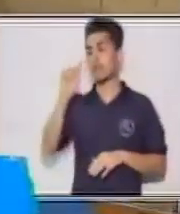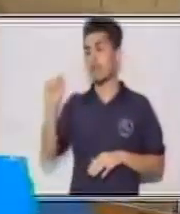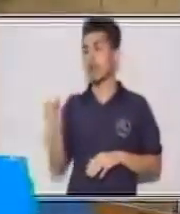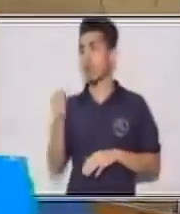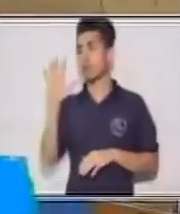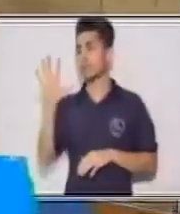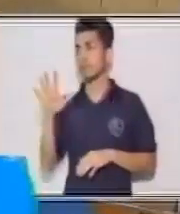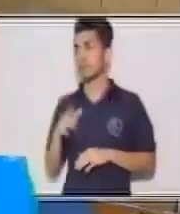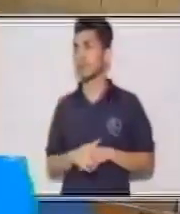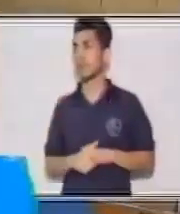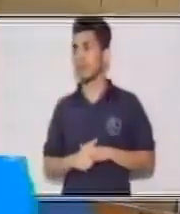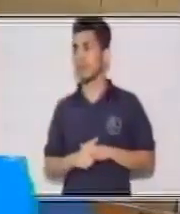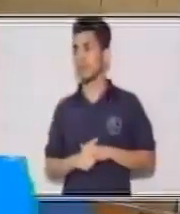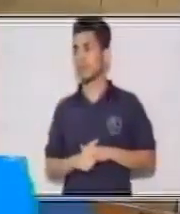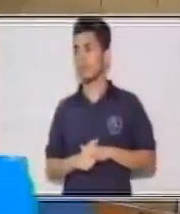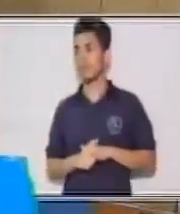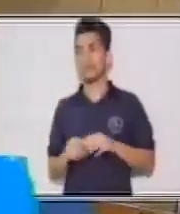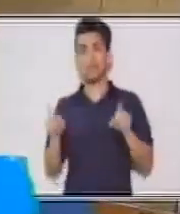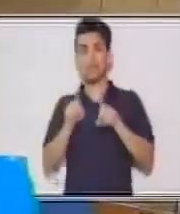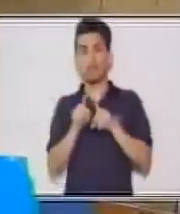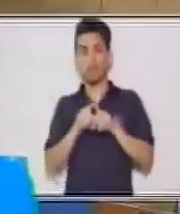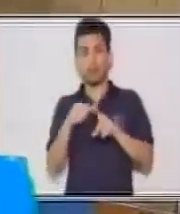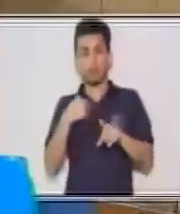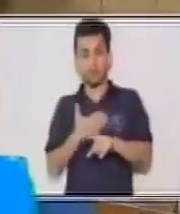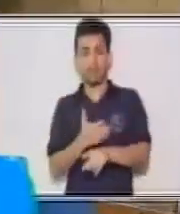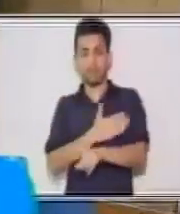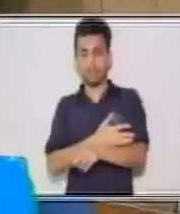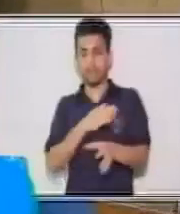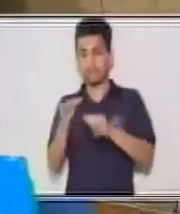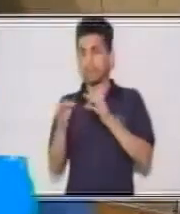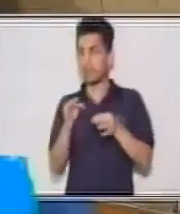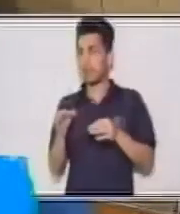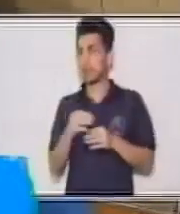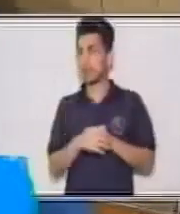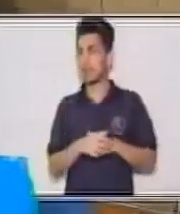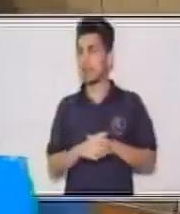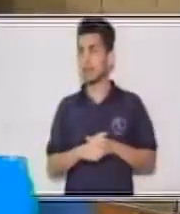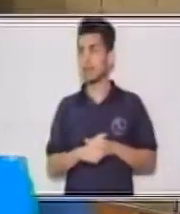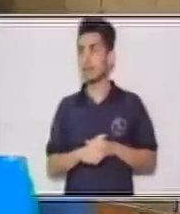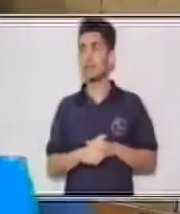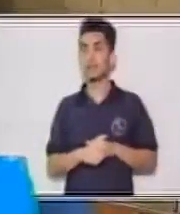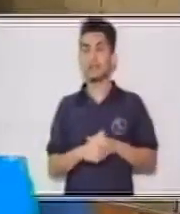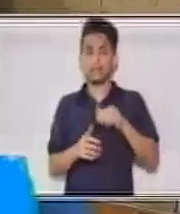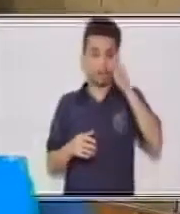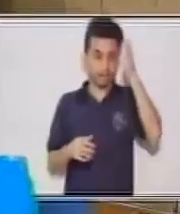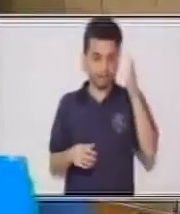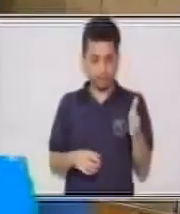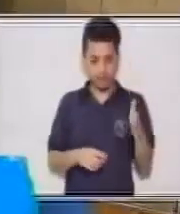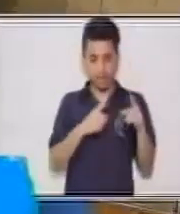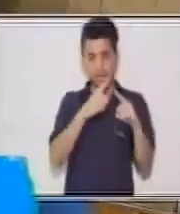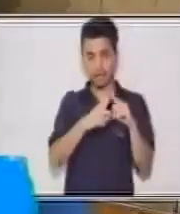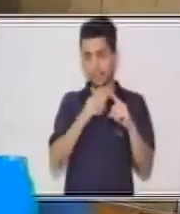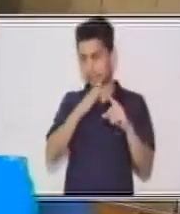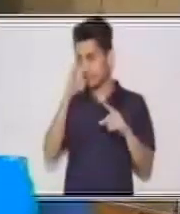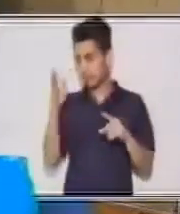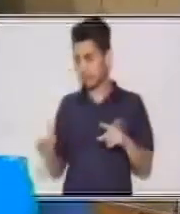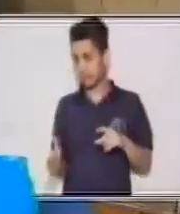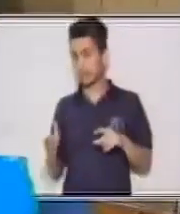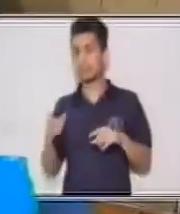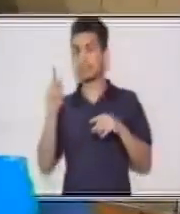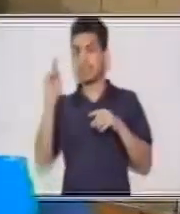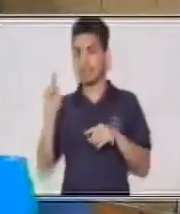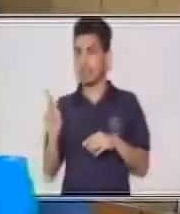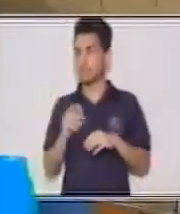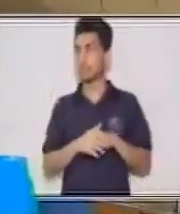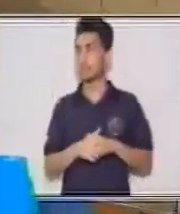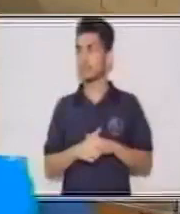5,5. Entonces, lo que les explicaba anteriormente, que los que se encuentren de este lado son X y de este otro lado